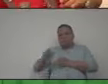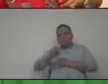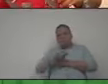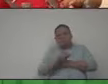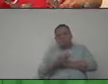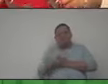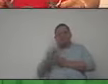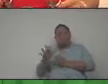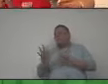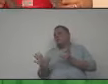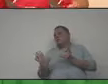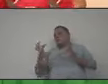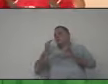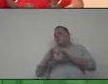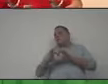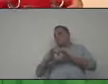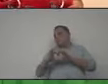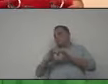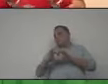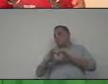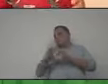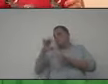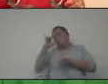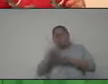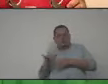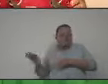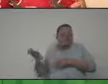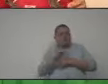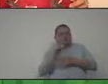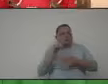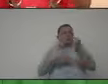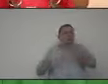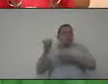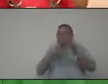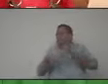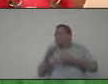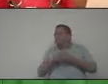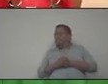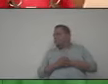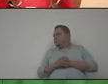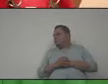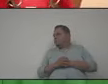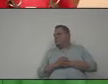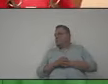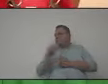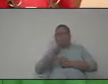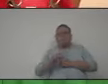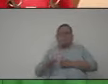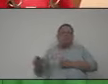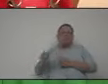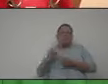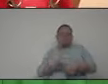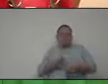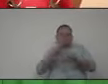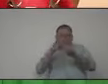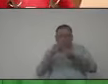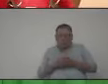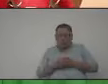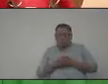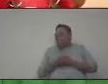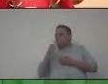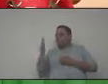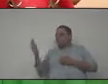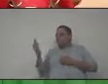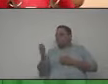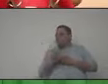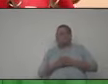con Capresoca, que creo que es todo el departamento de Casanare. A todas las políticos, como usted lo decía,